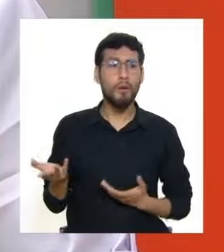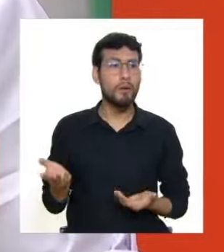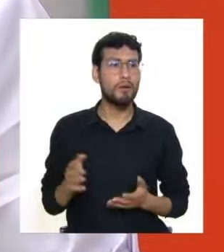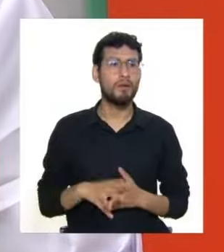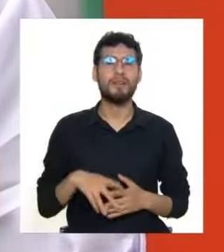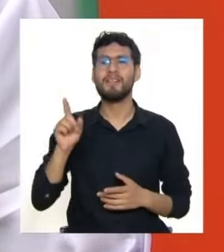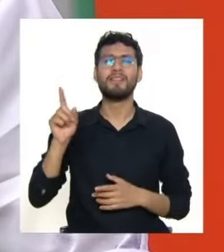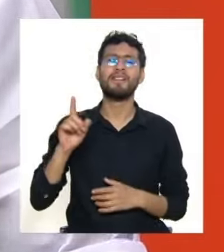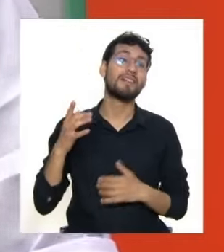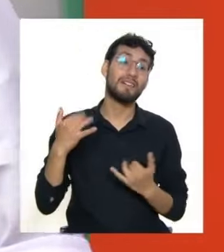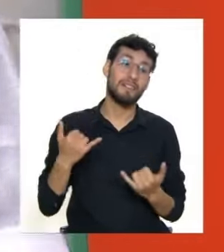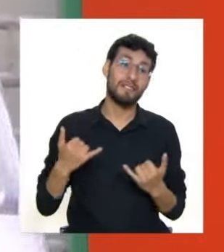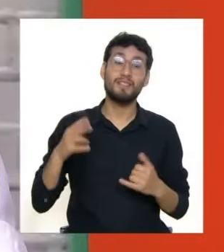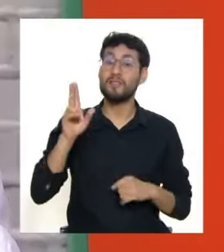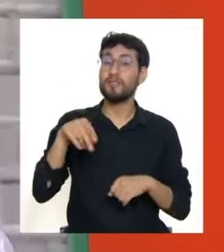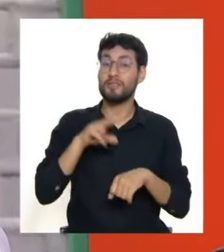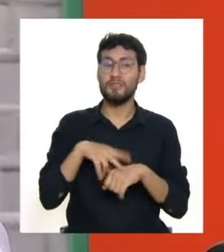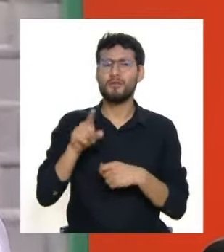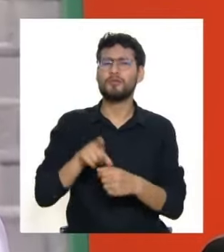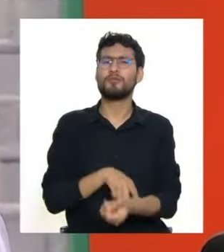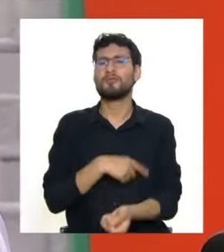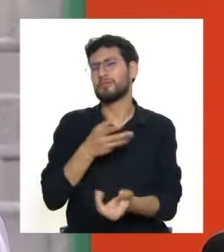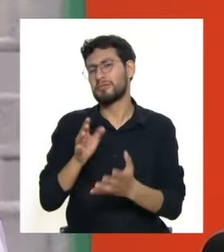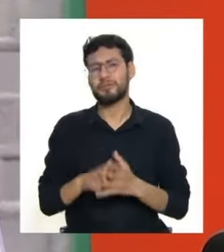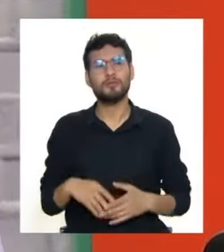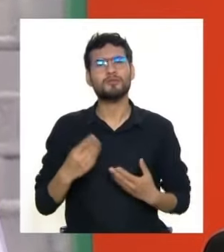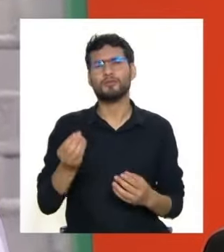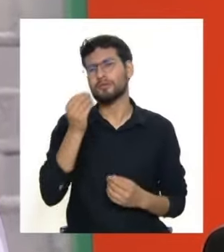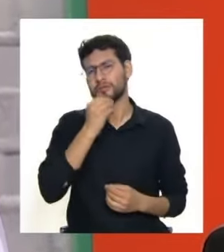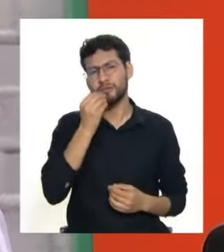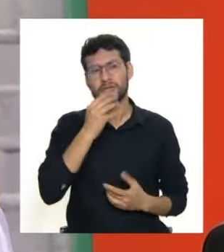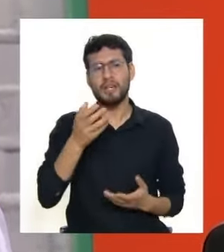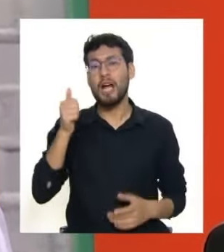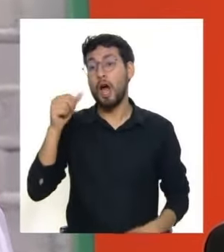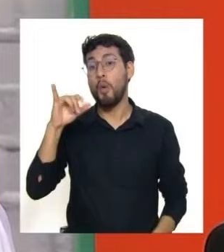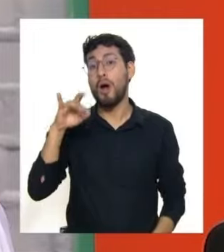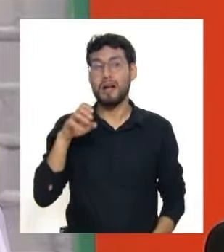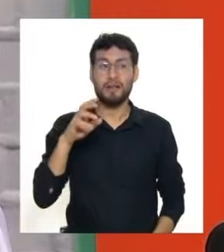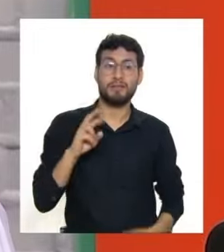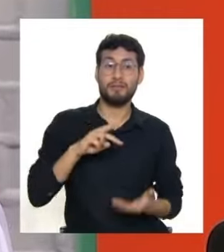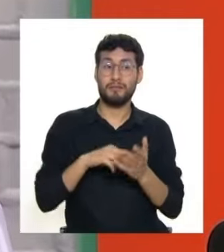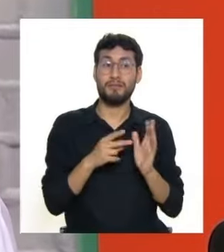Lo que pasa es que ya normalmente se acostumbra a decir eso, ¿no? De tomar mucho aguaje, como